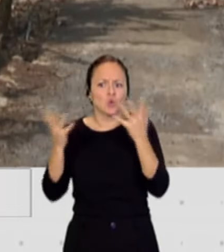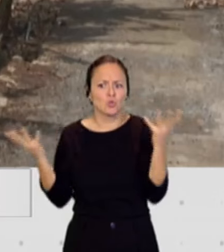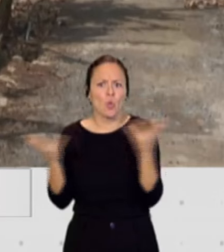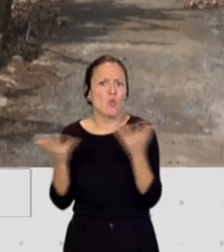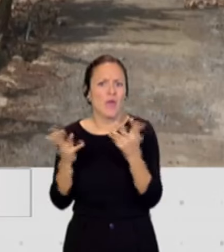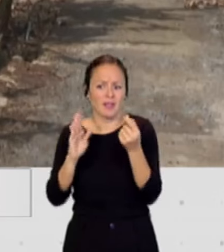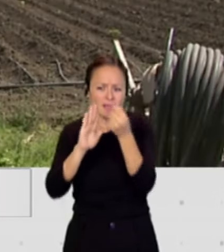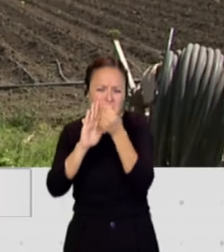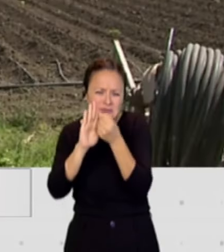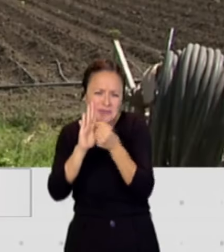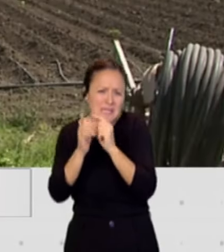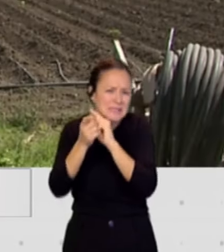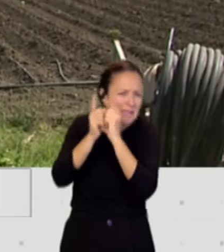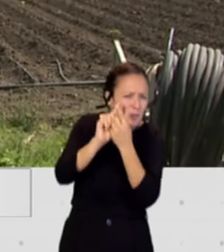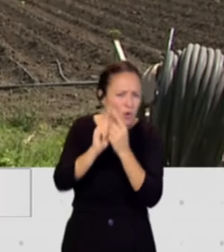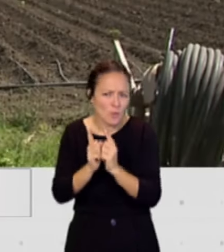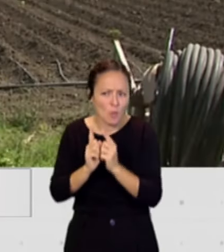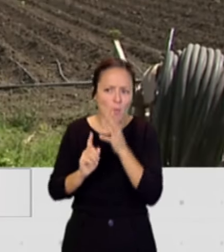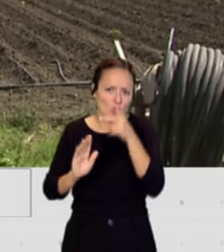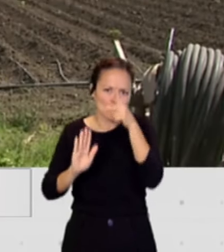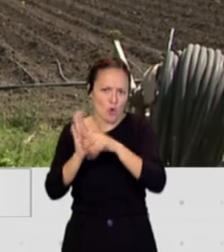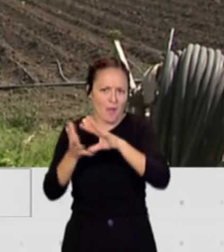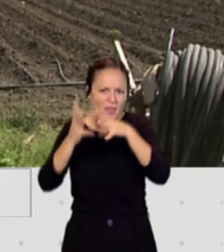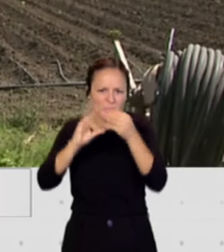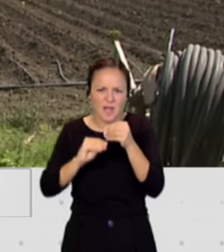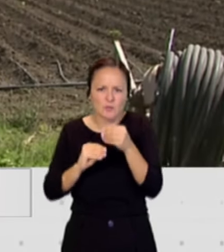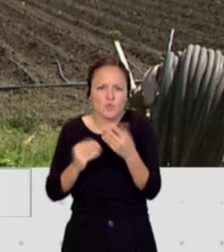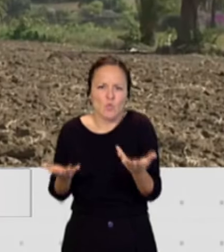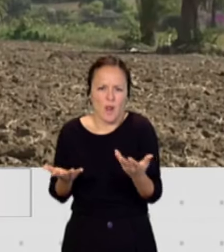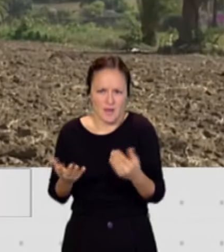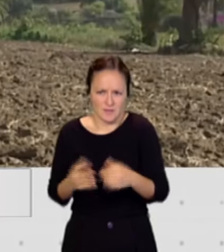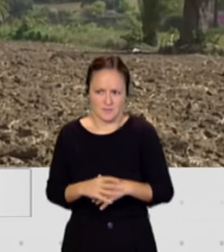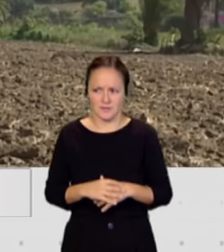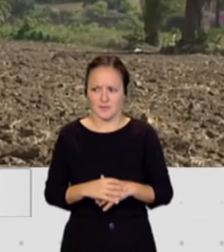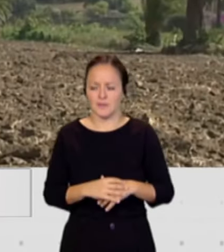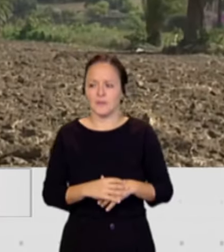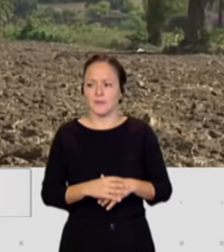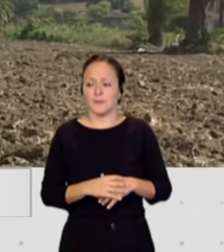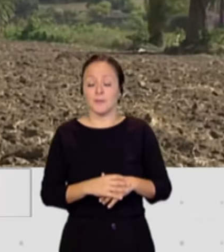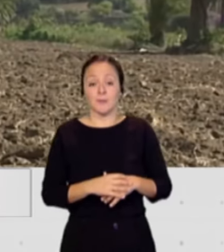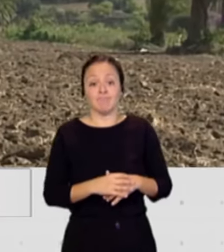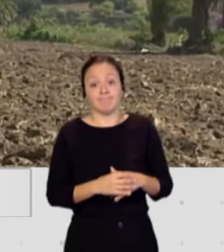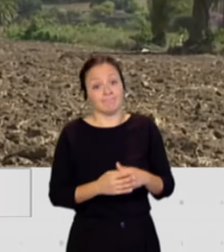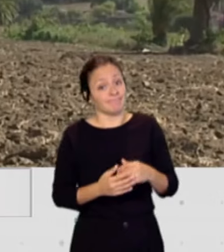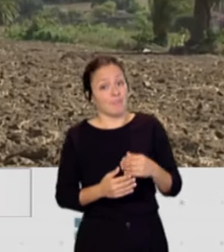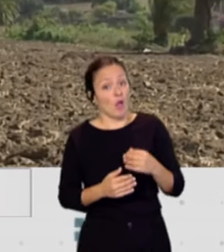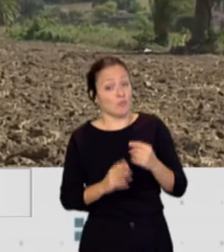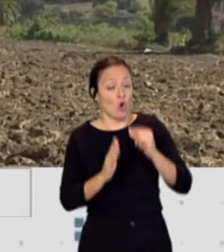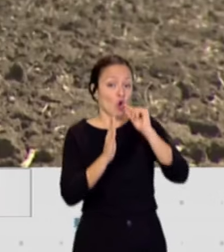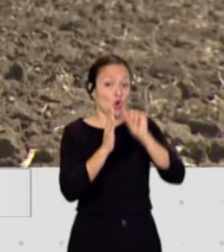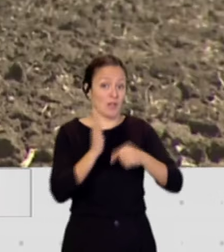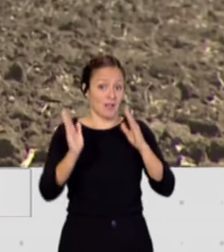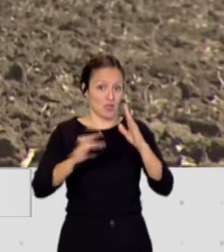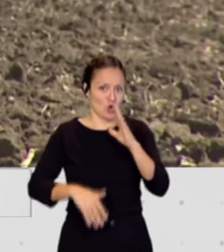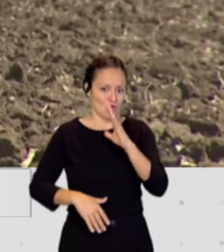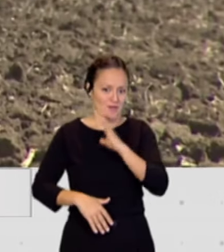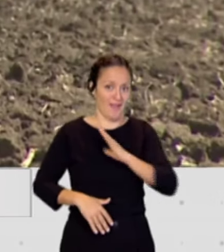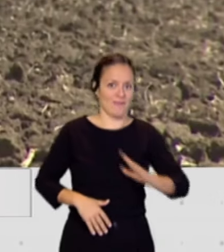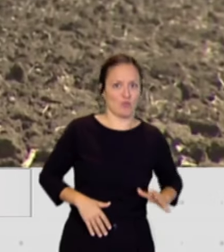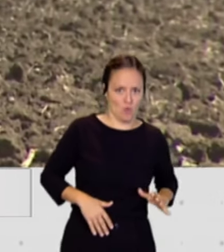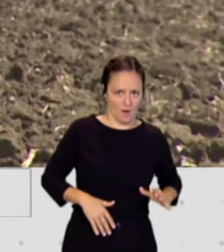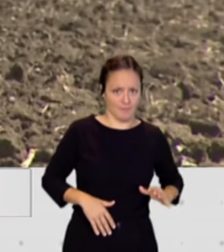modificar para adaptarse a las nuevas normativas eh la la contratación eventual por ejemplo ya